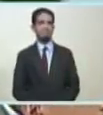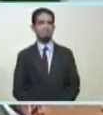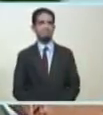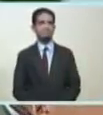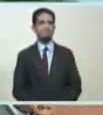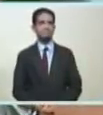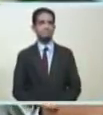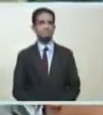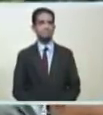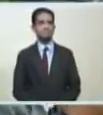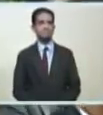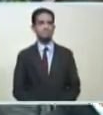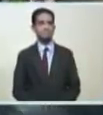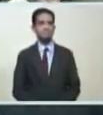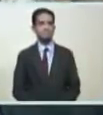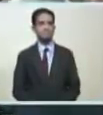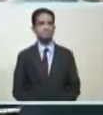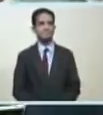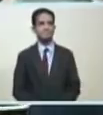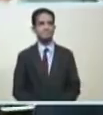general.